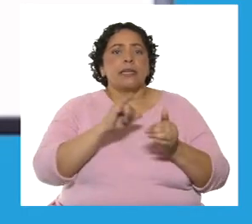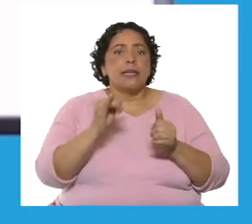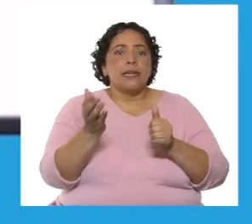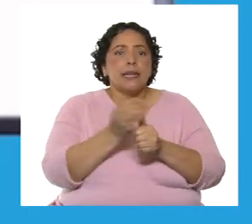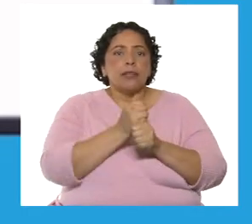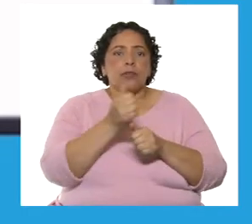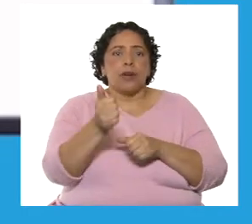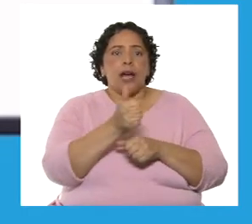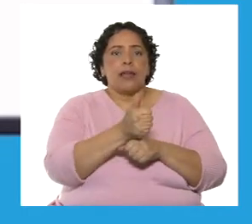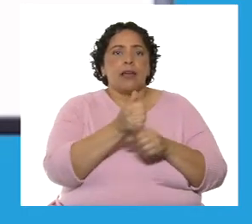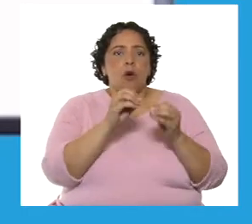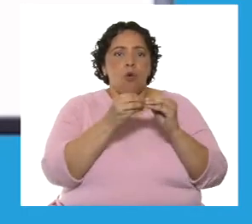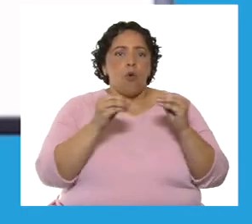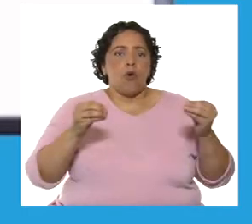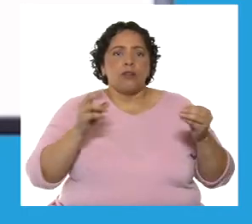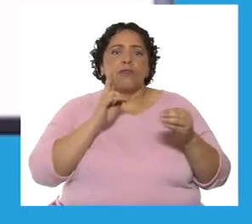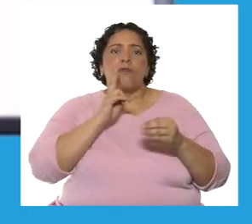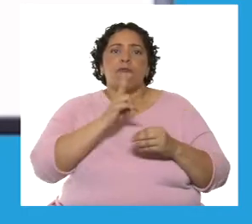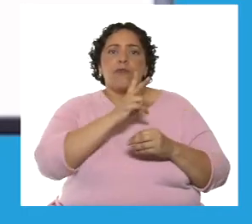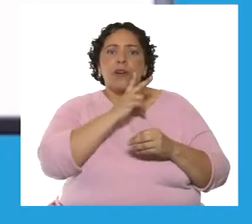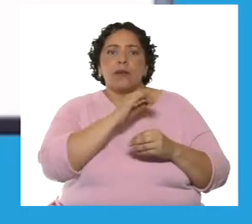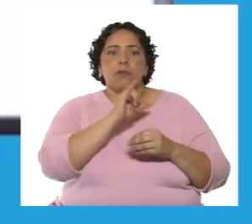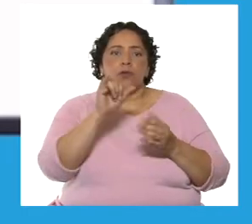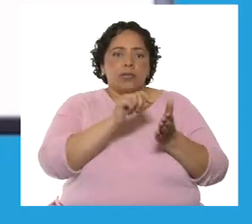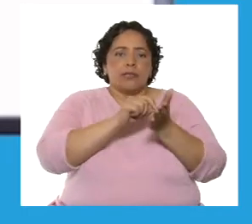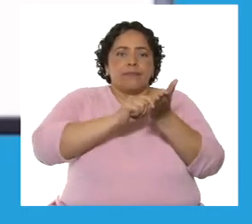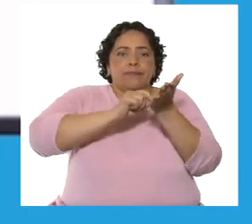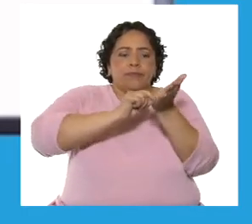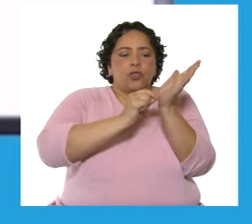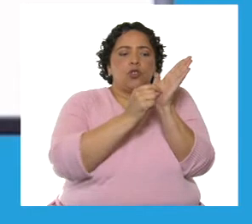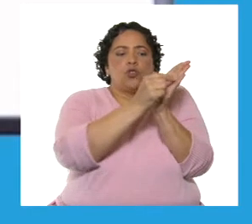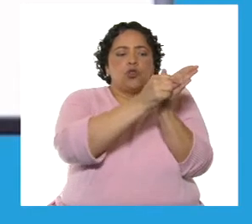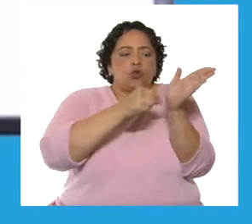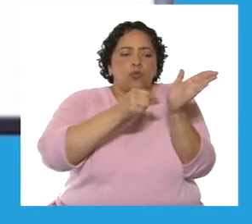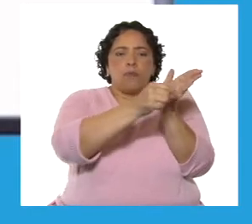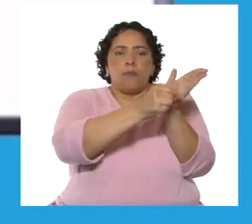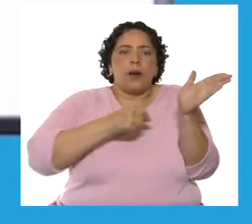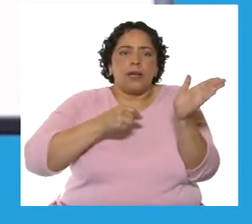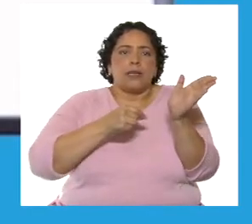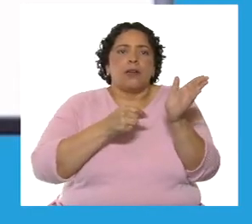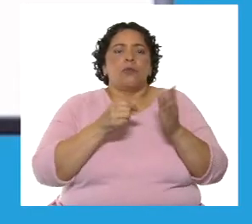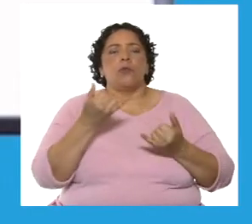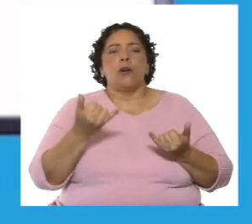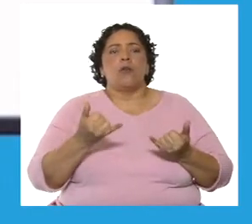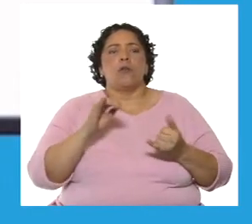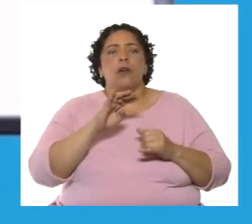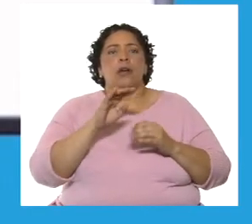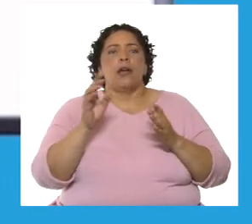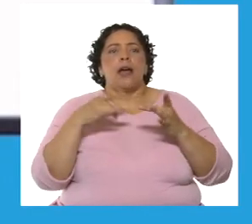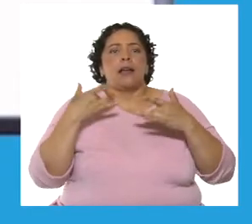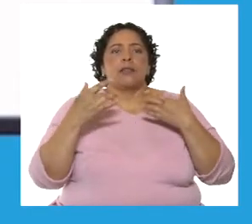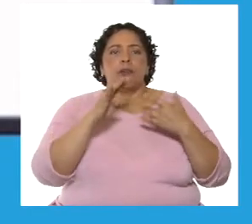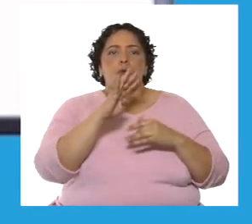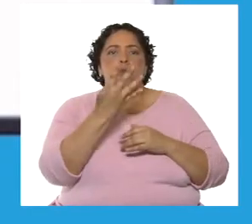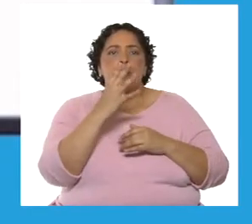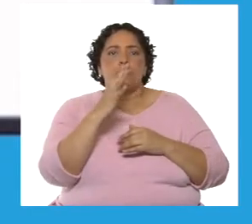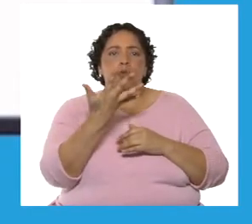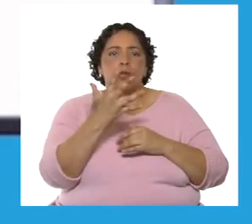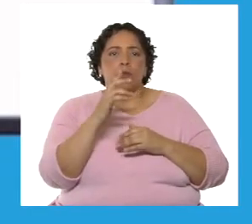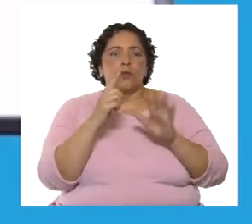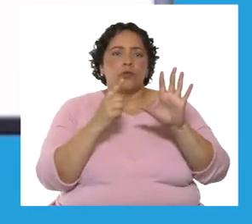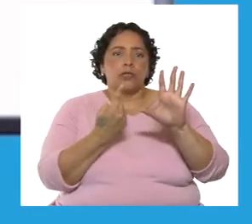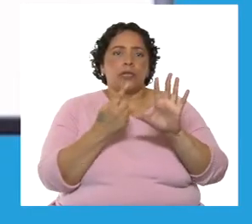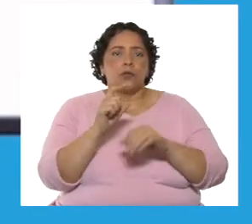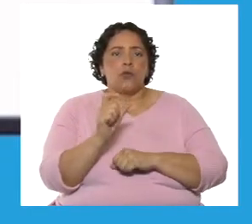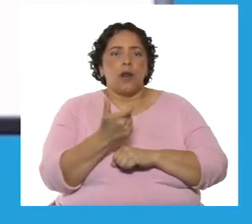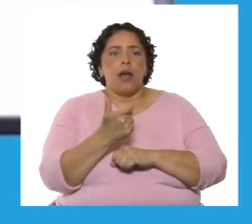en cada una el verbo y subráyalos. Actividades para cuarto, quinto y sexto grado.